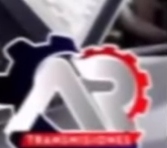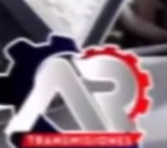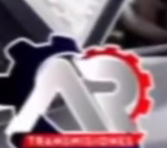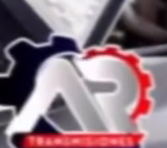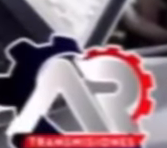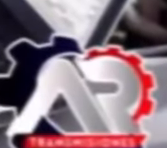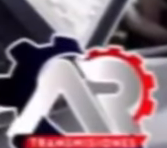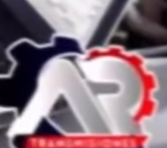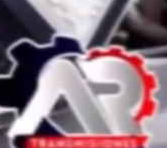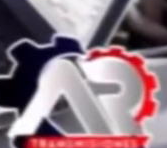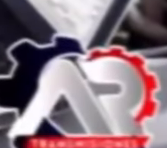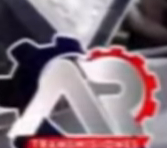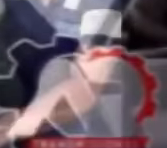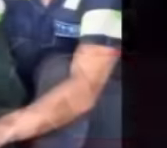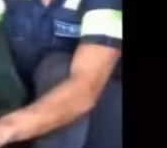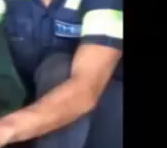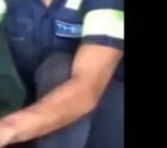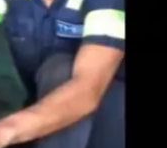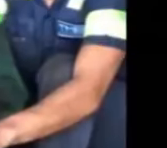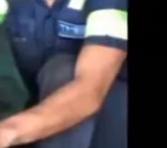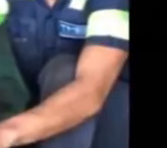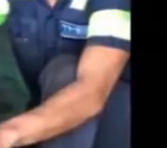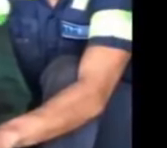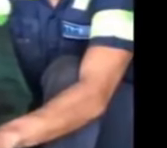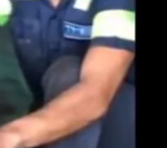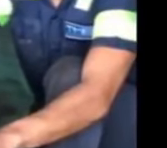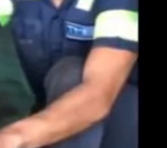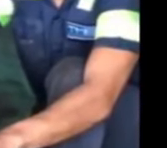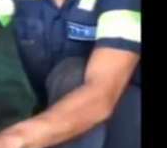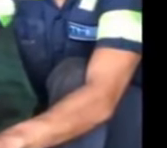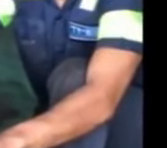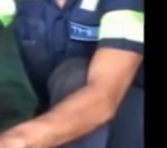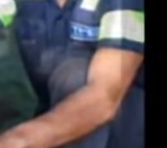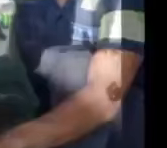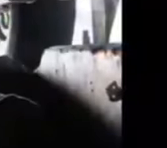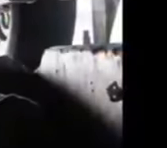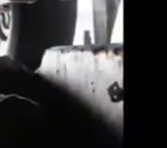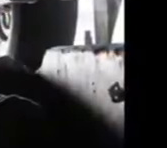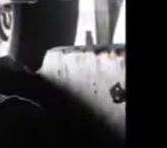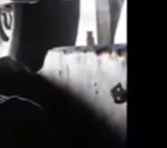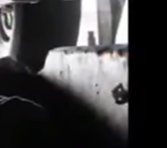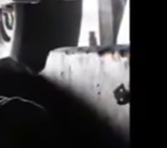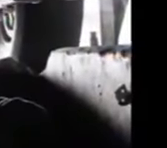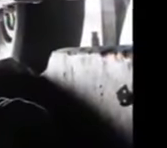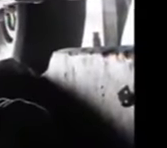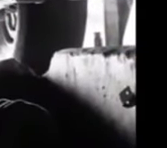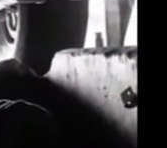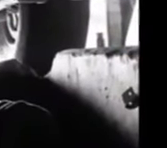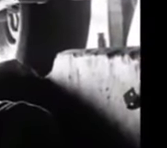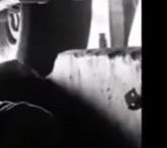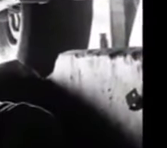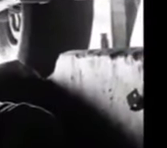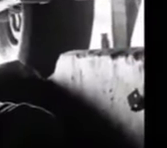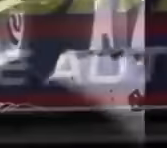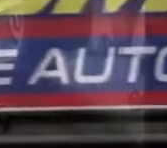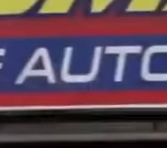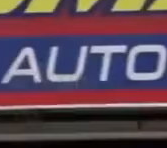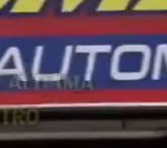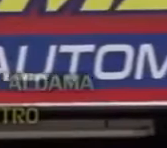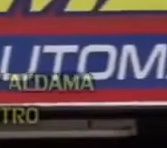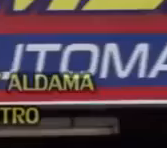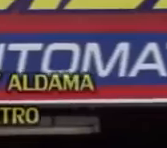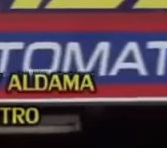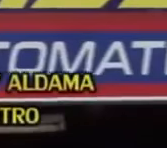con diagnóstico por computadora y todos nuestros servicios son con garantía por escrito. Estamos a sus órdenes en